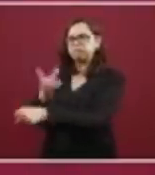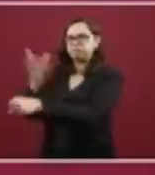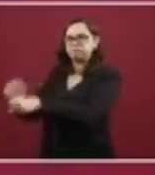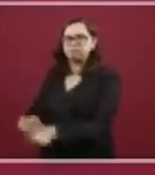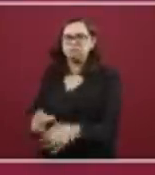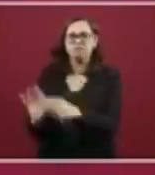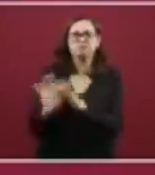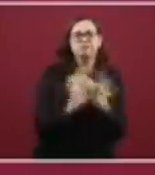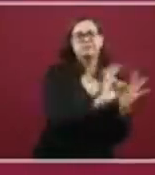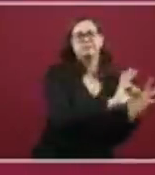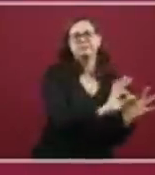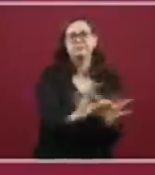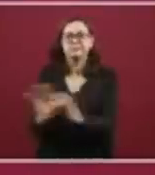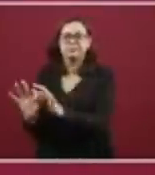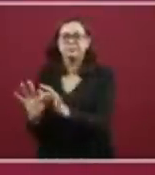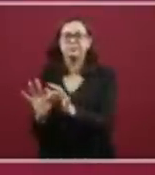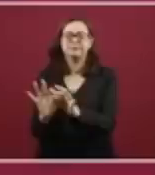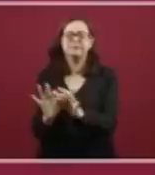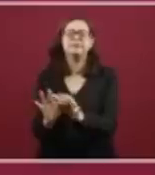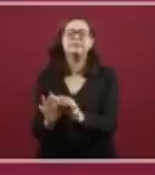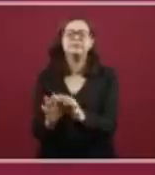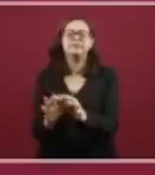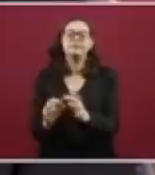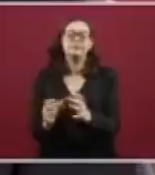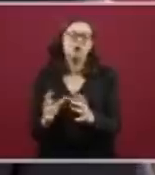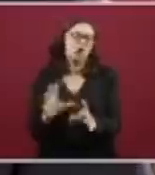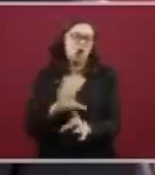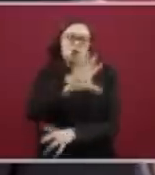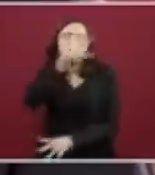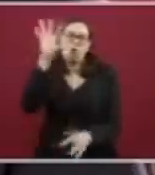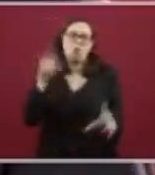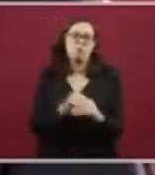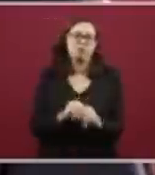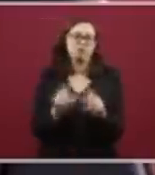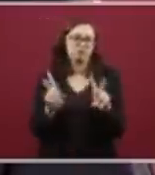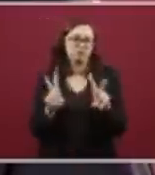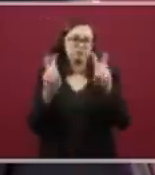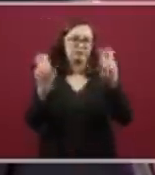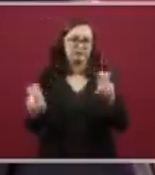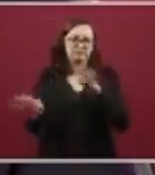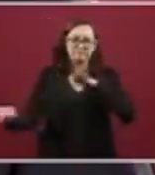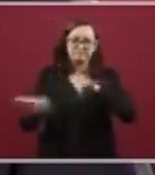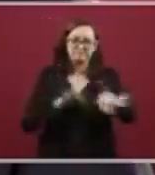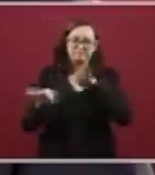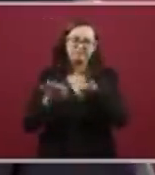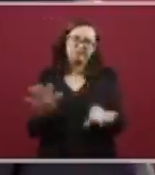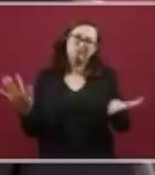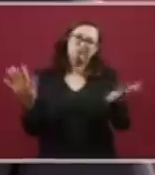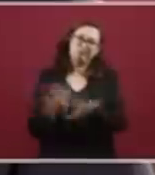lograr esto que llamamos reforma laboral.